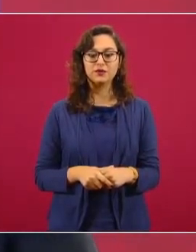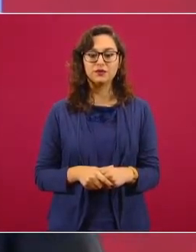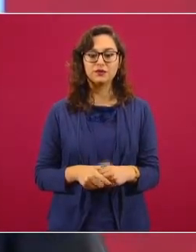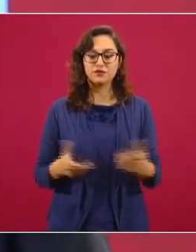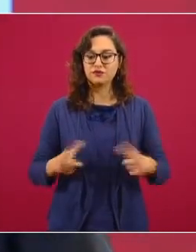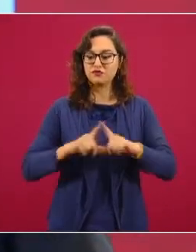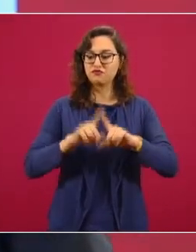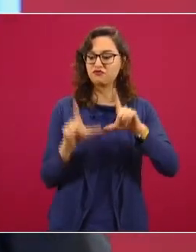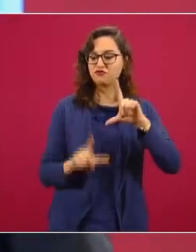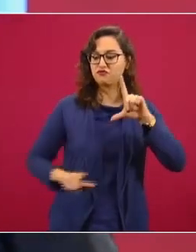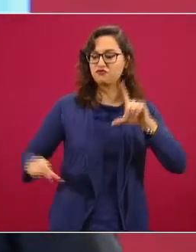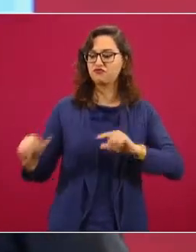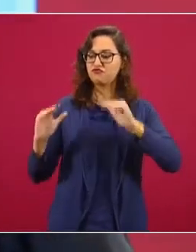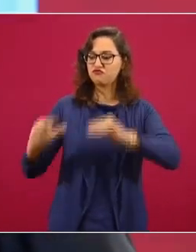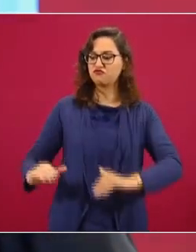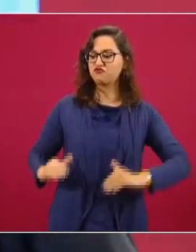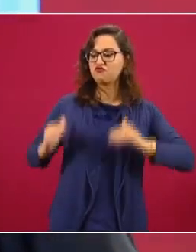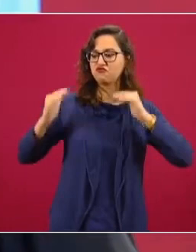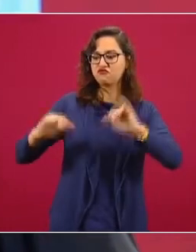flagrantemente nuestra soberanía